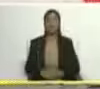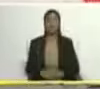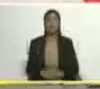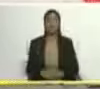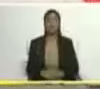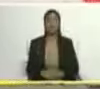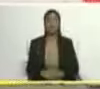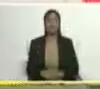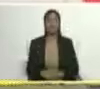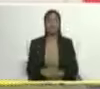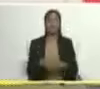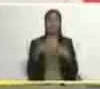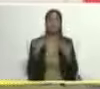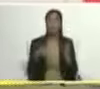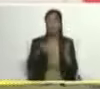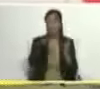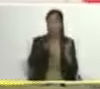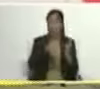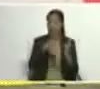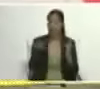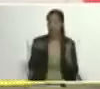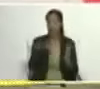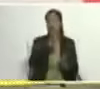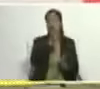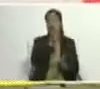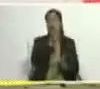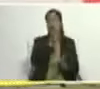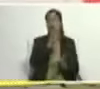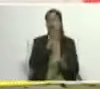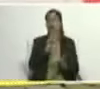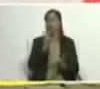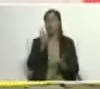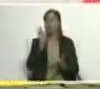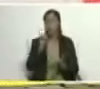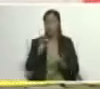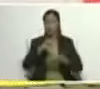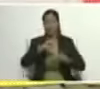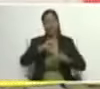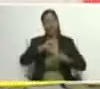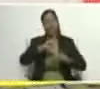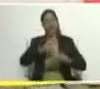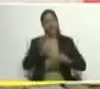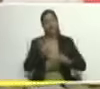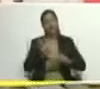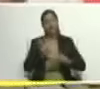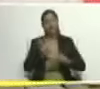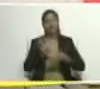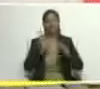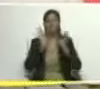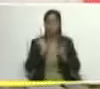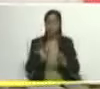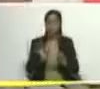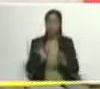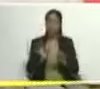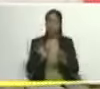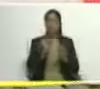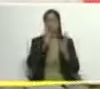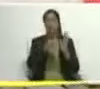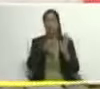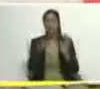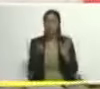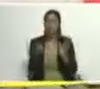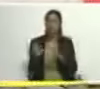Así que esta Agenda 2030, ALBA 2030, es una agenda integradora,